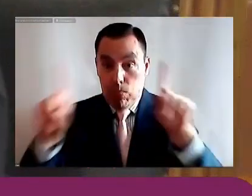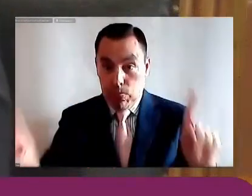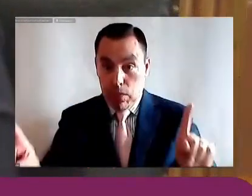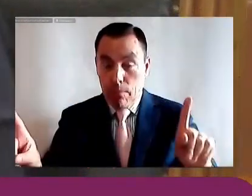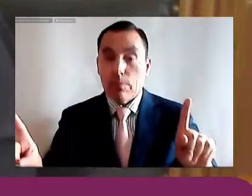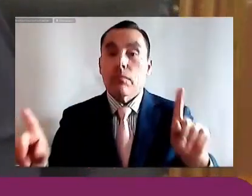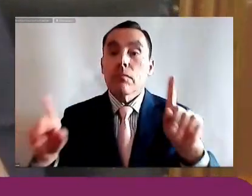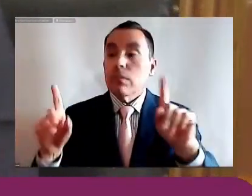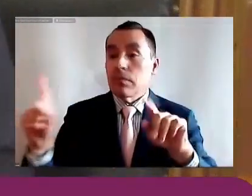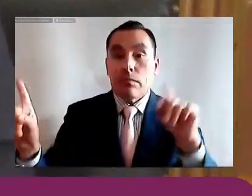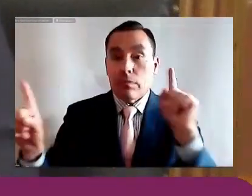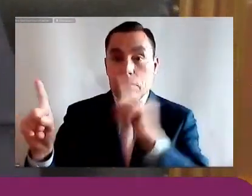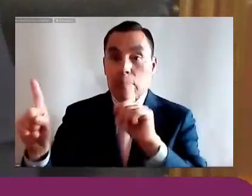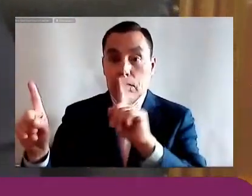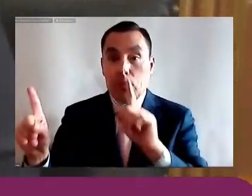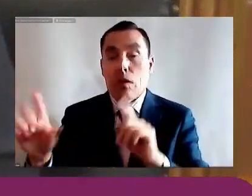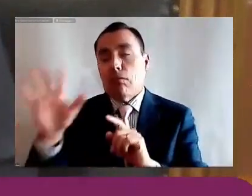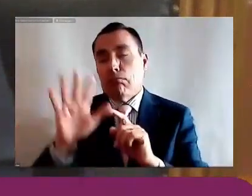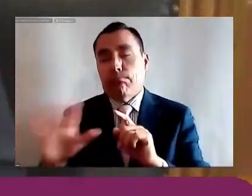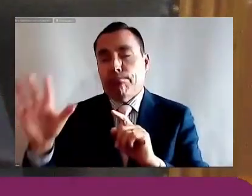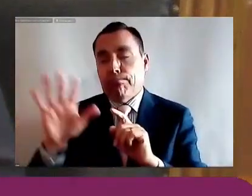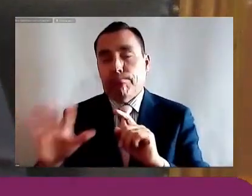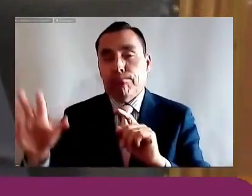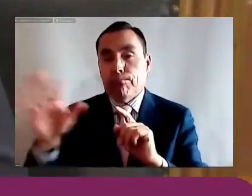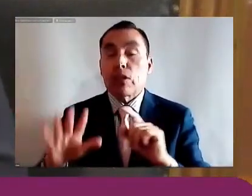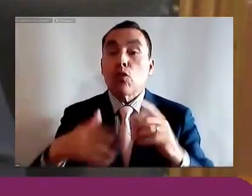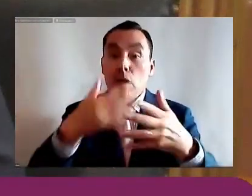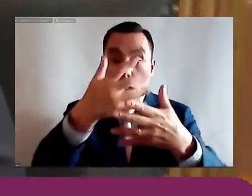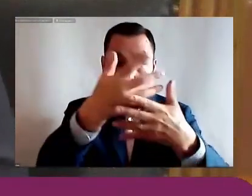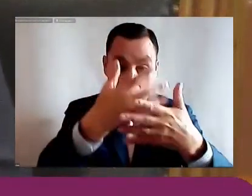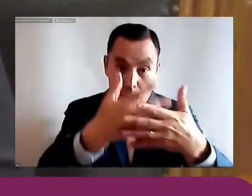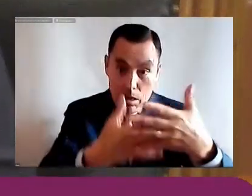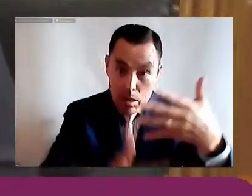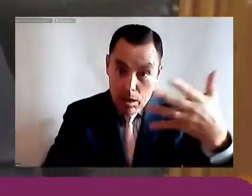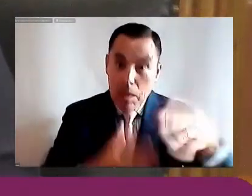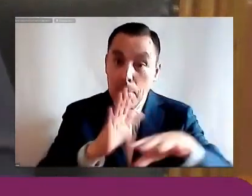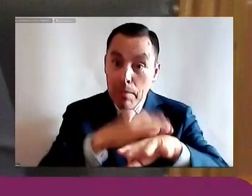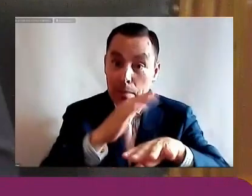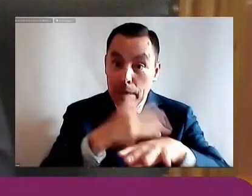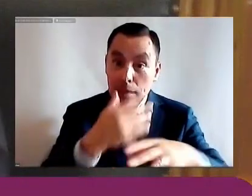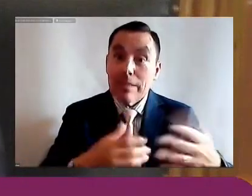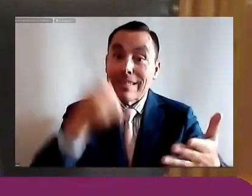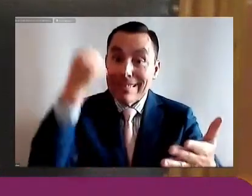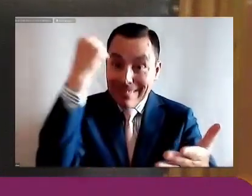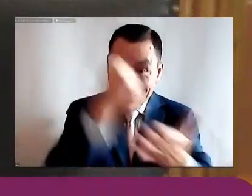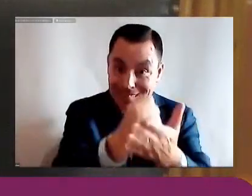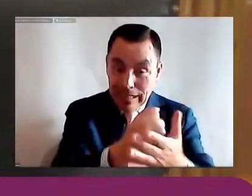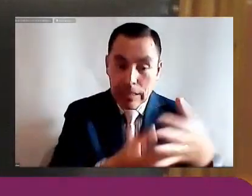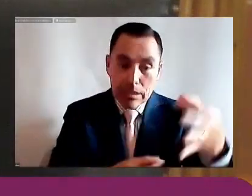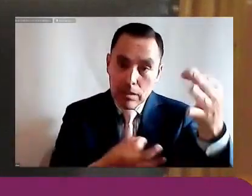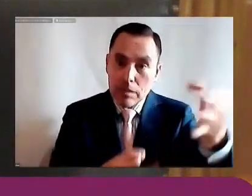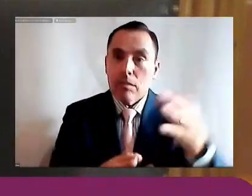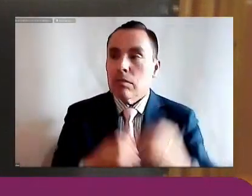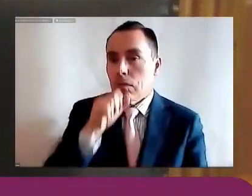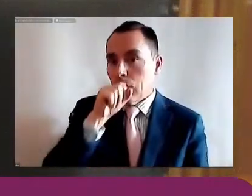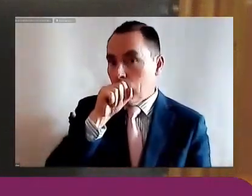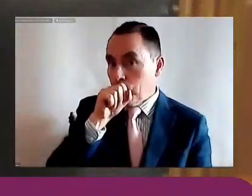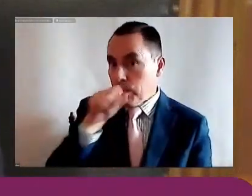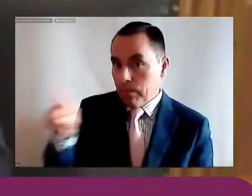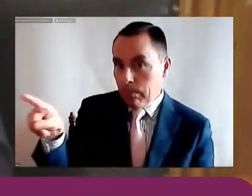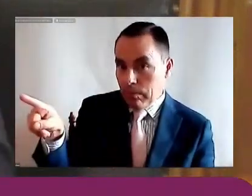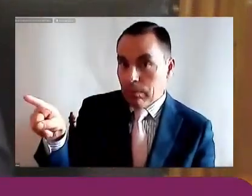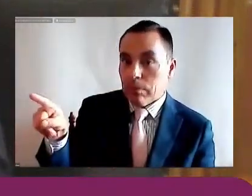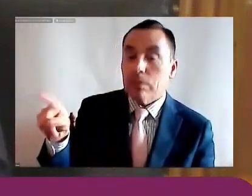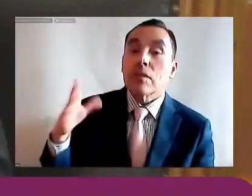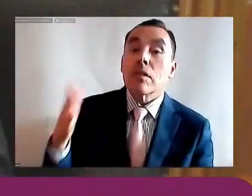puede pasar un tiempo, entonces obviamente ahí el testamento es la forma de abordar esta materia. Entonces ahí se vuelve muy interesante en el